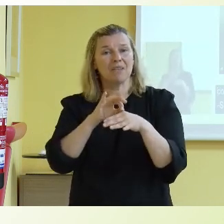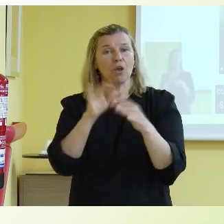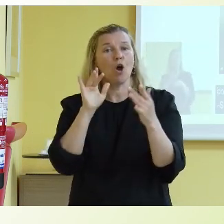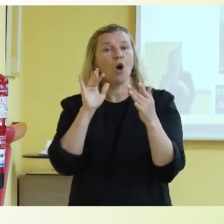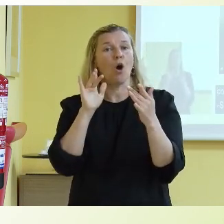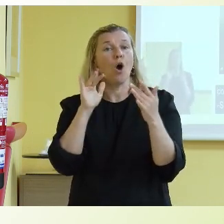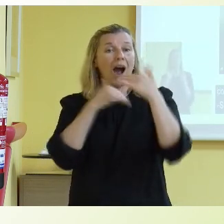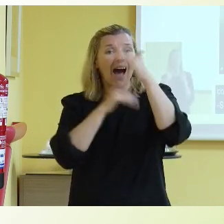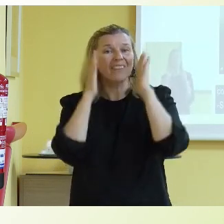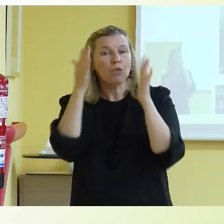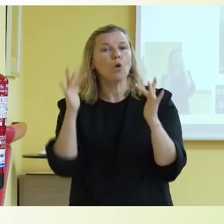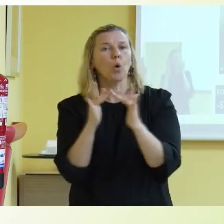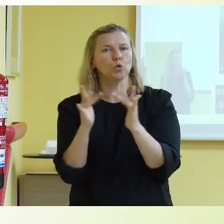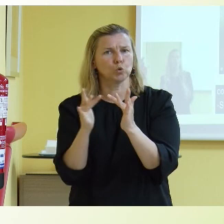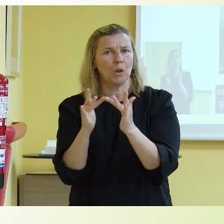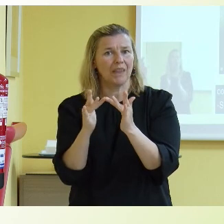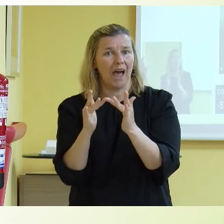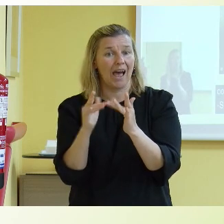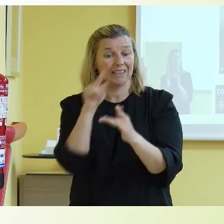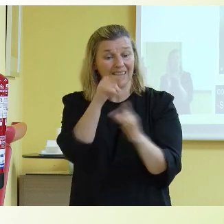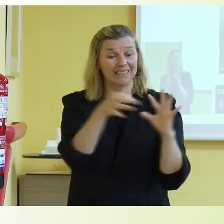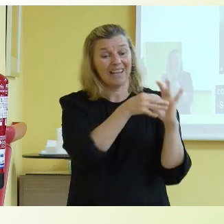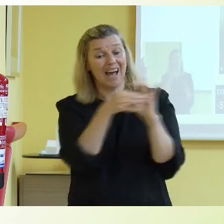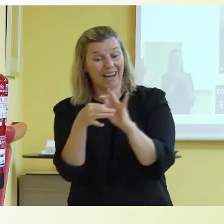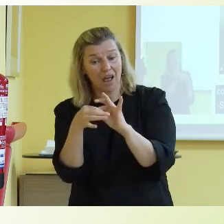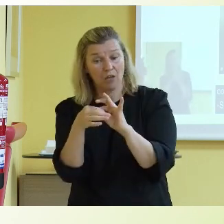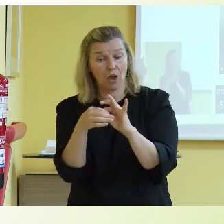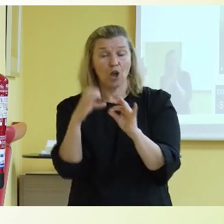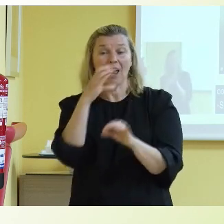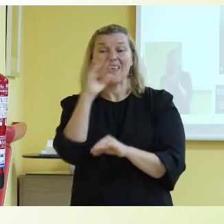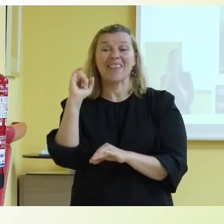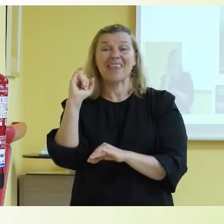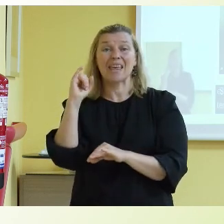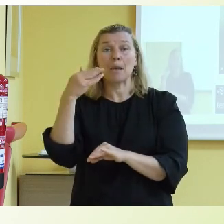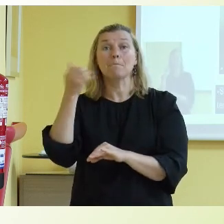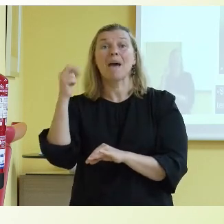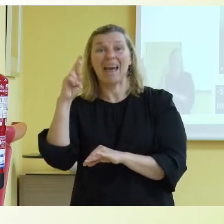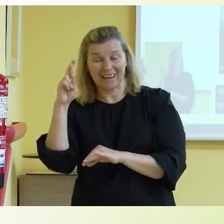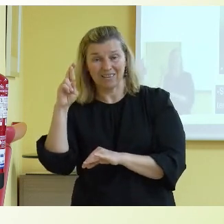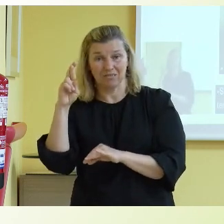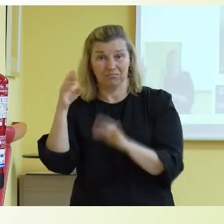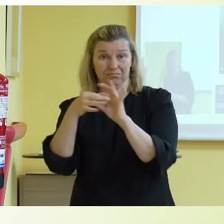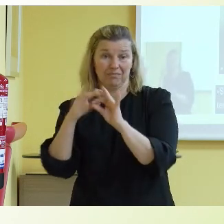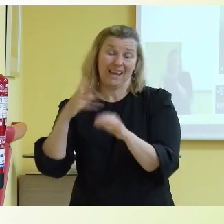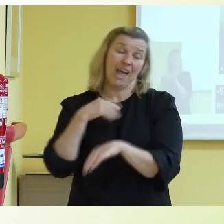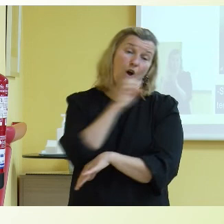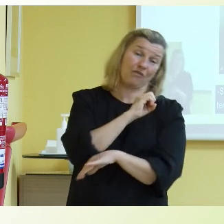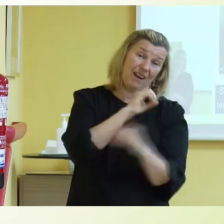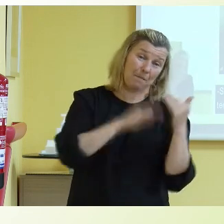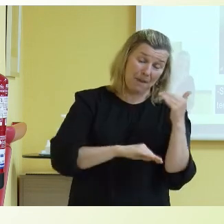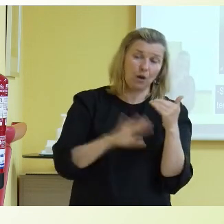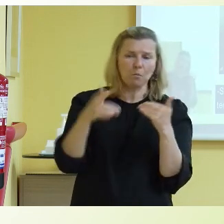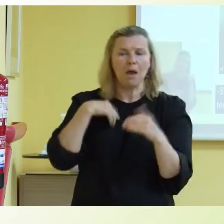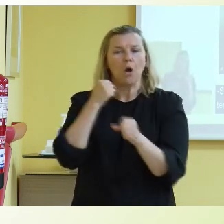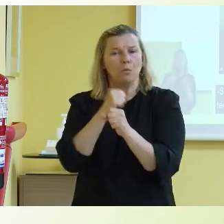que no sé si lo conocéis. Está vinculado más al Ciberer que a Orfanet, pero trabajamos